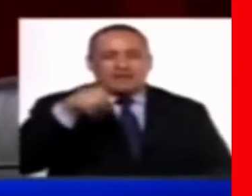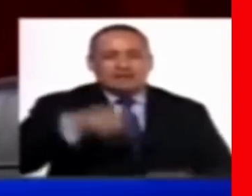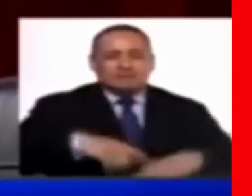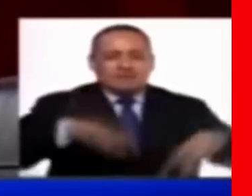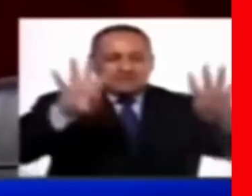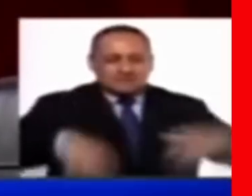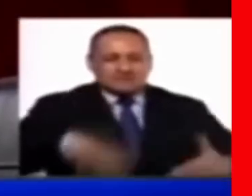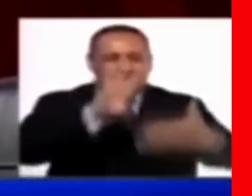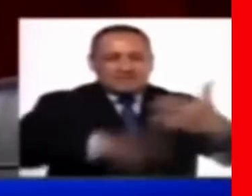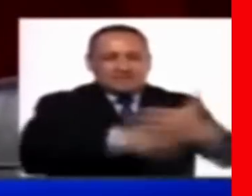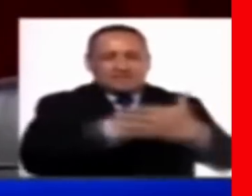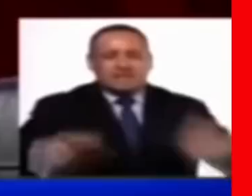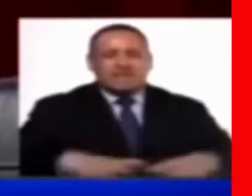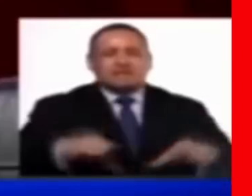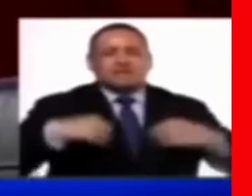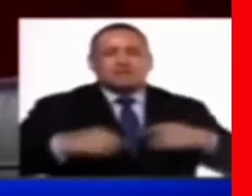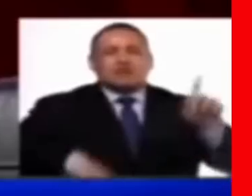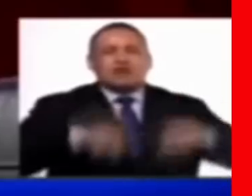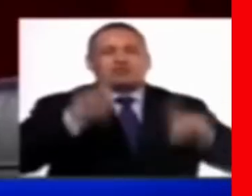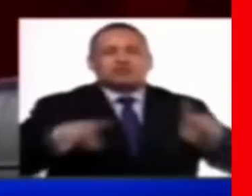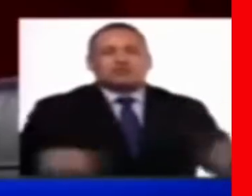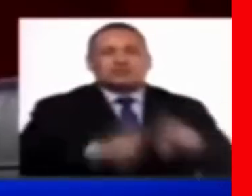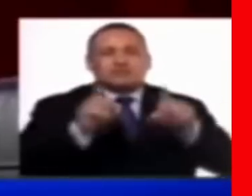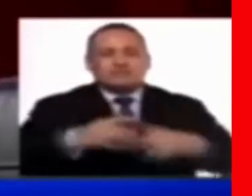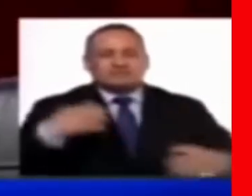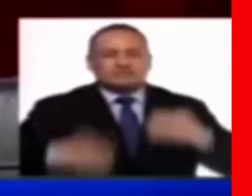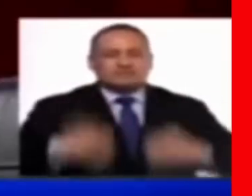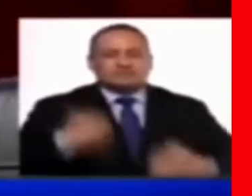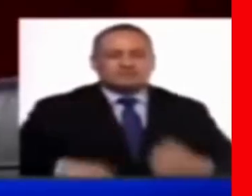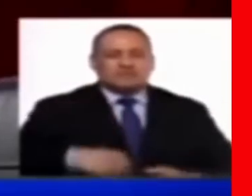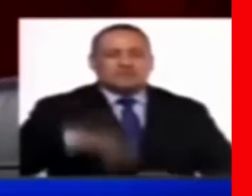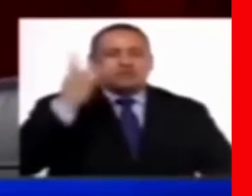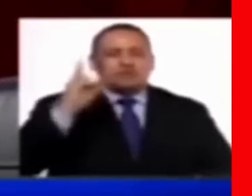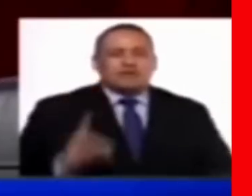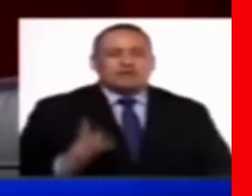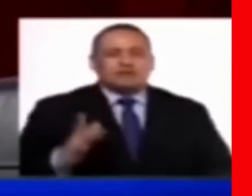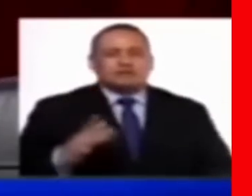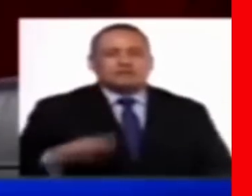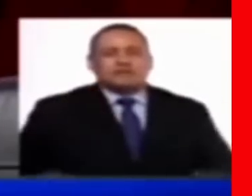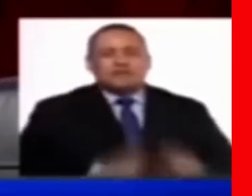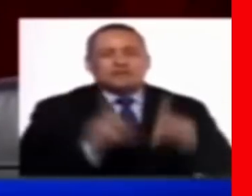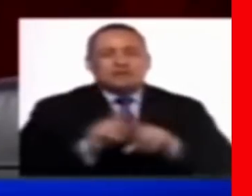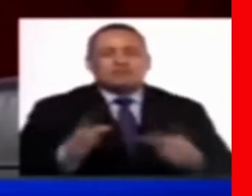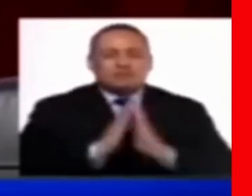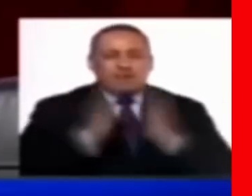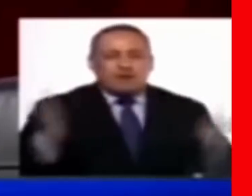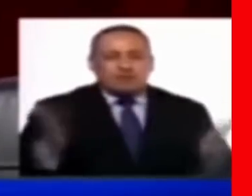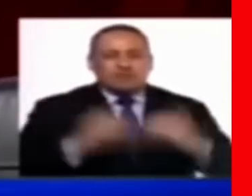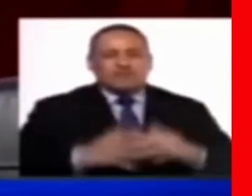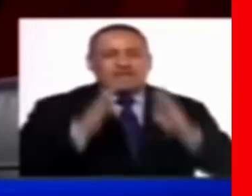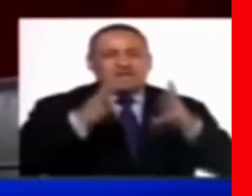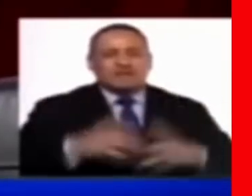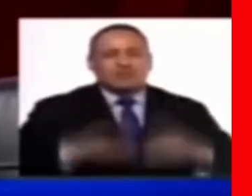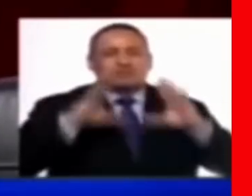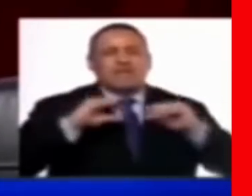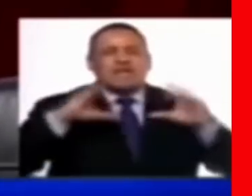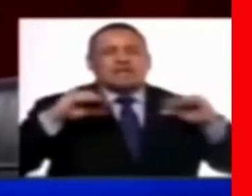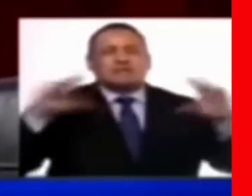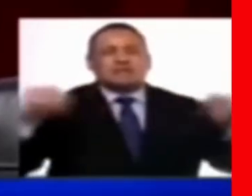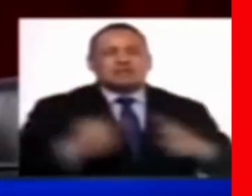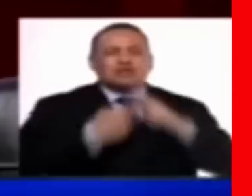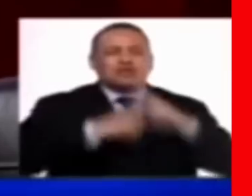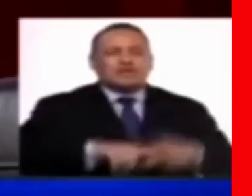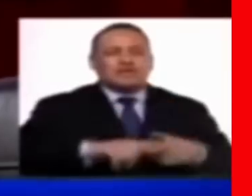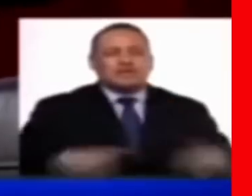chifa, fue adoptado por algunos resentidos sociales bolivianos. Entonces, por favor, dejémonos de hablar de